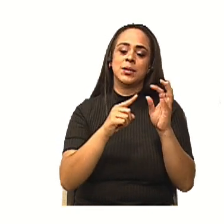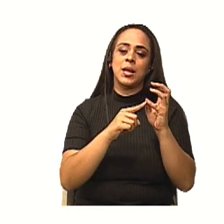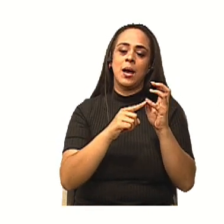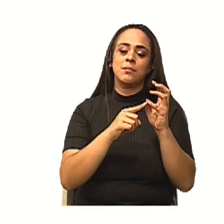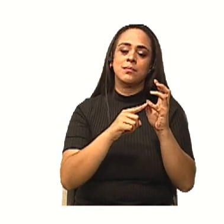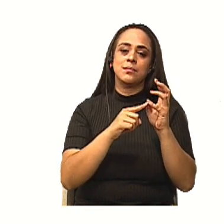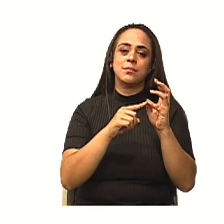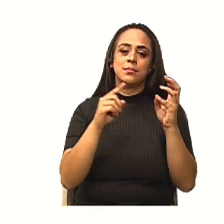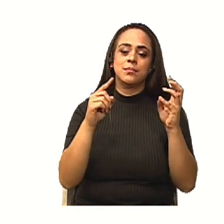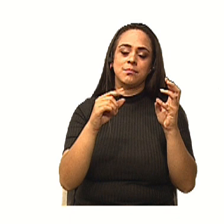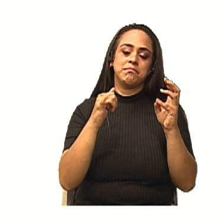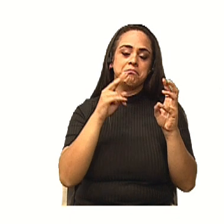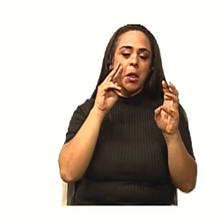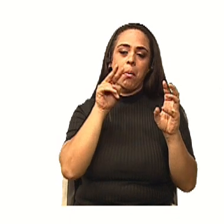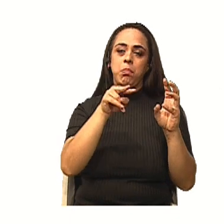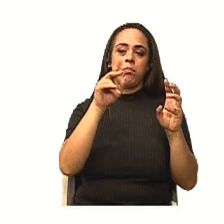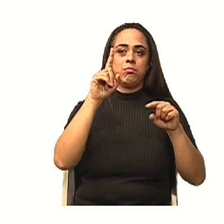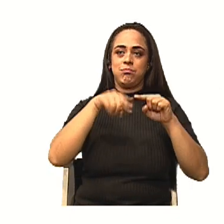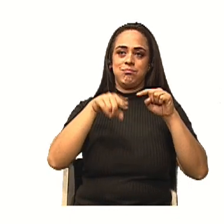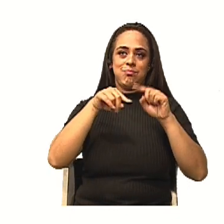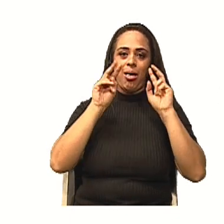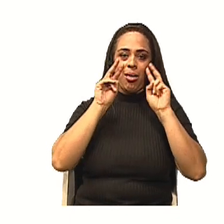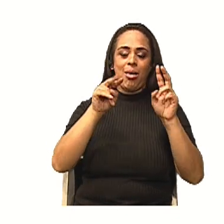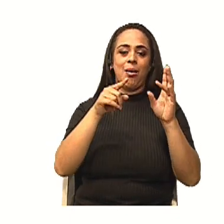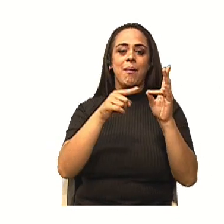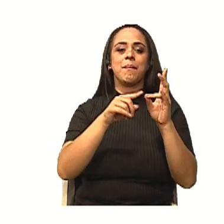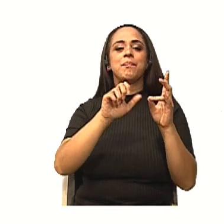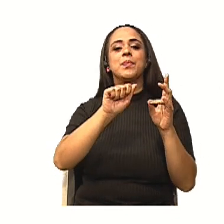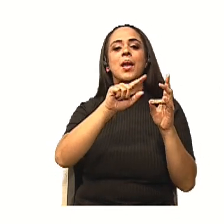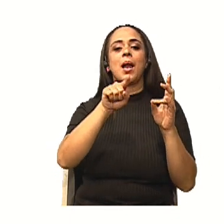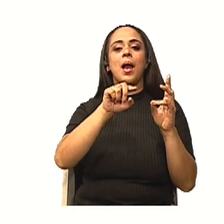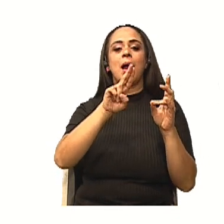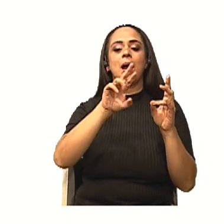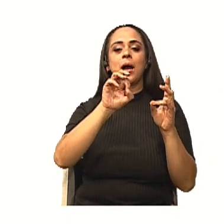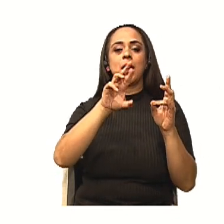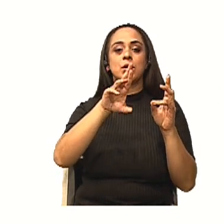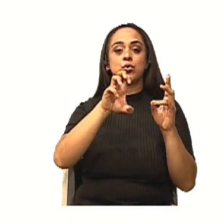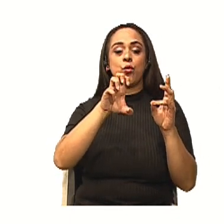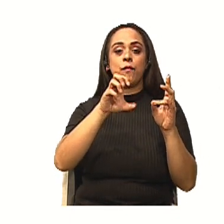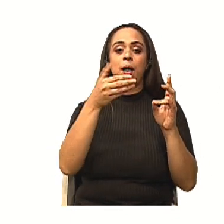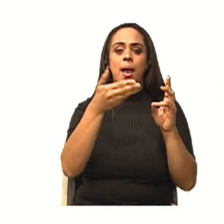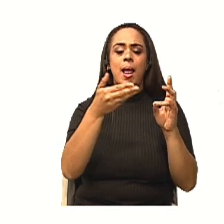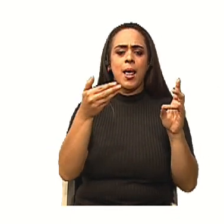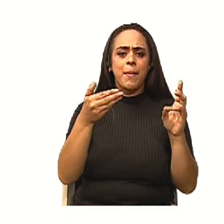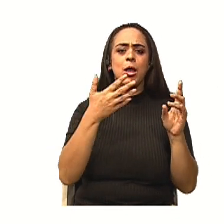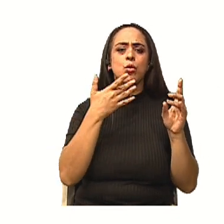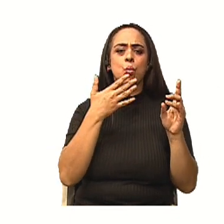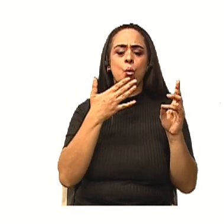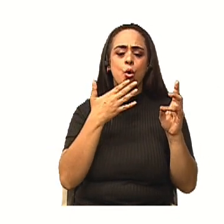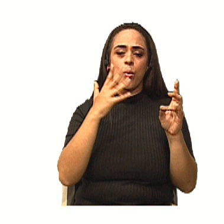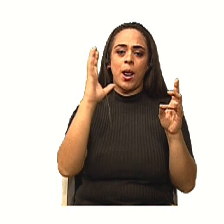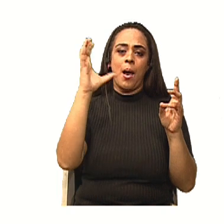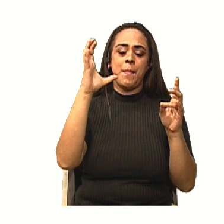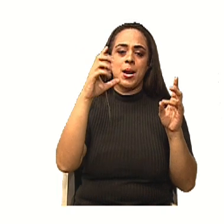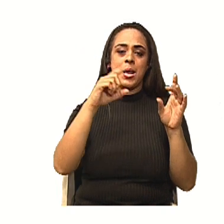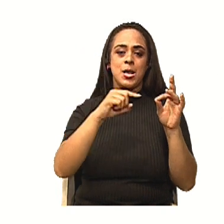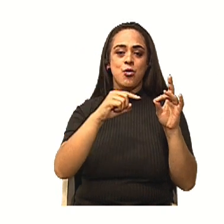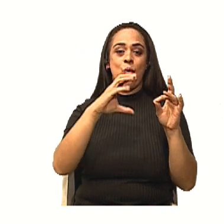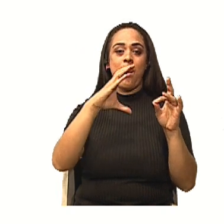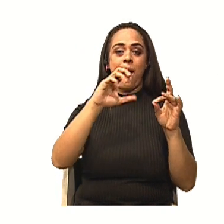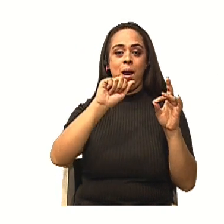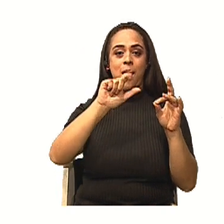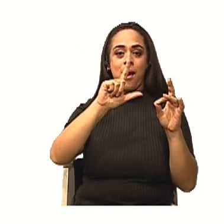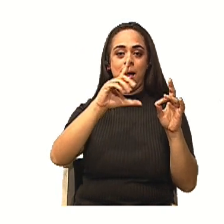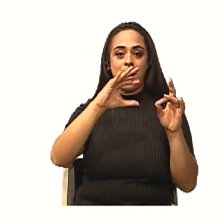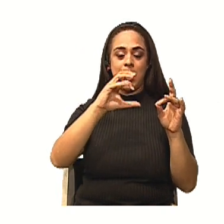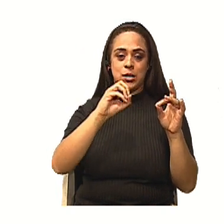visible. Otro ejemplo es el azufre, es un tipo de elemento, es amarillo. El calcio, tan